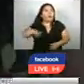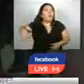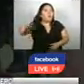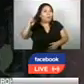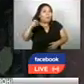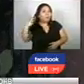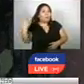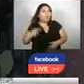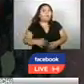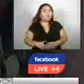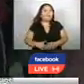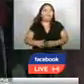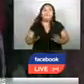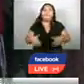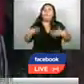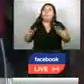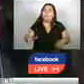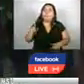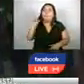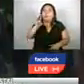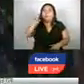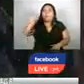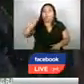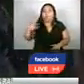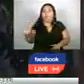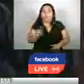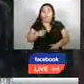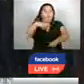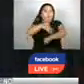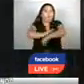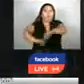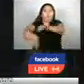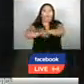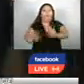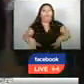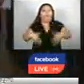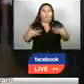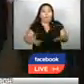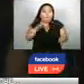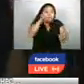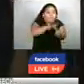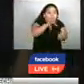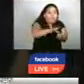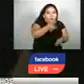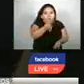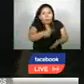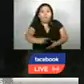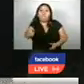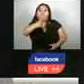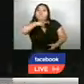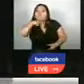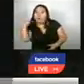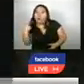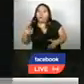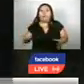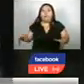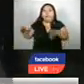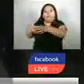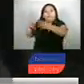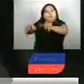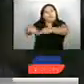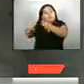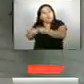oriental. Por lo que más de 14 sujetos fueron capturados por los delitos de extorsión, homicidio, agrupaciones